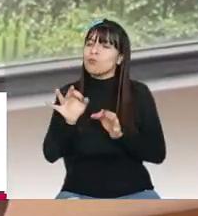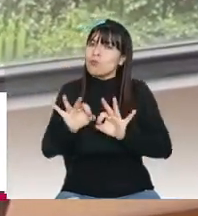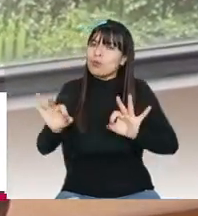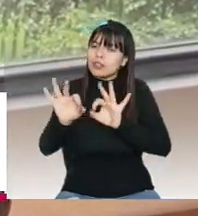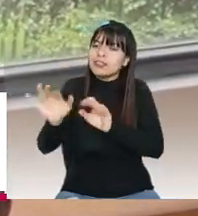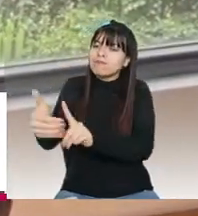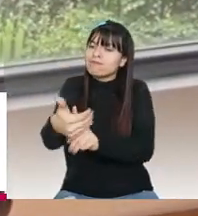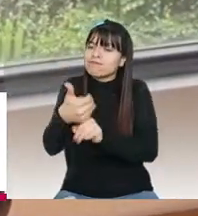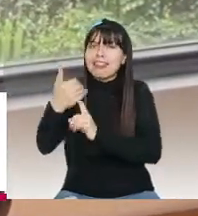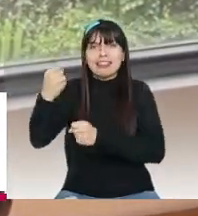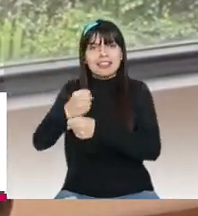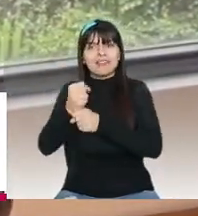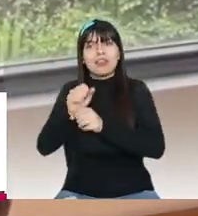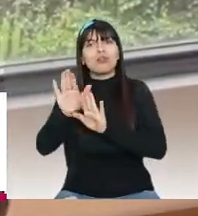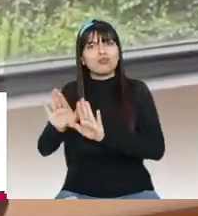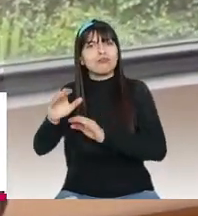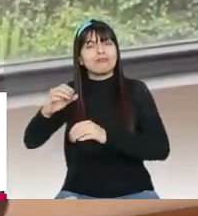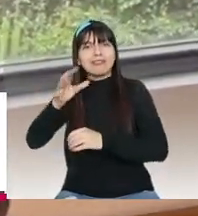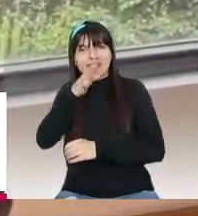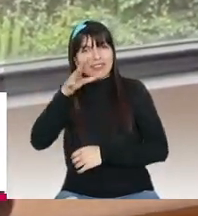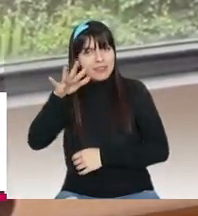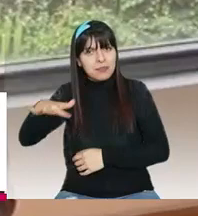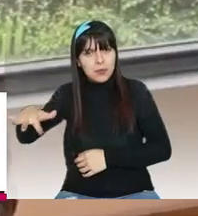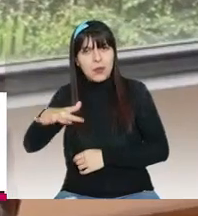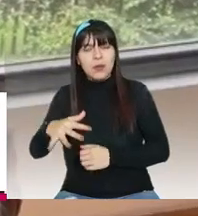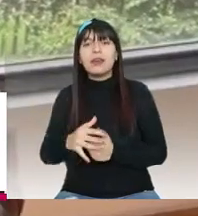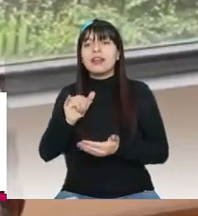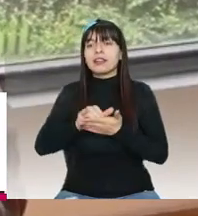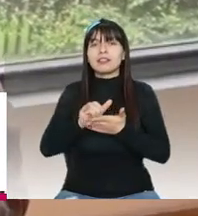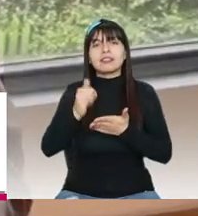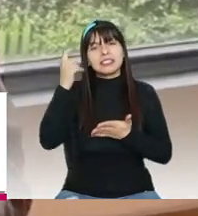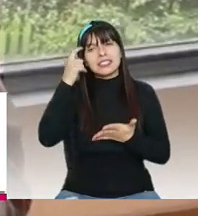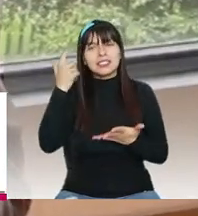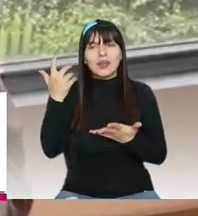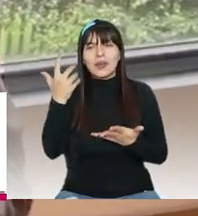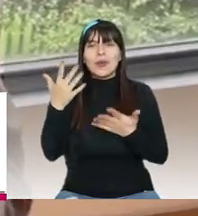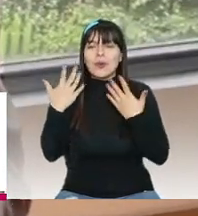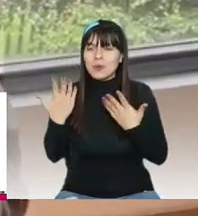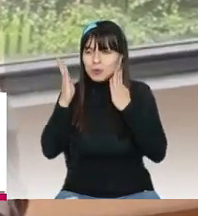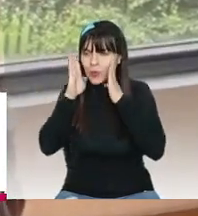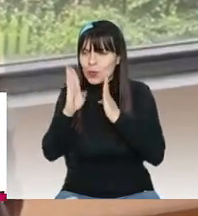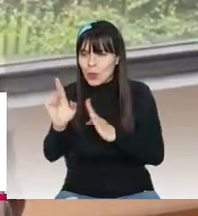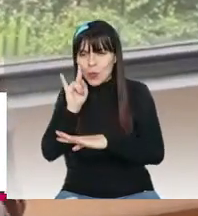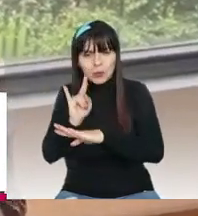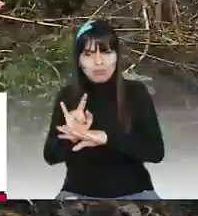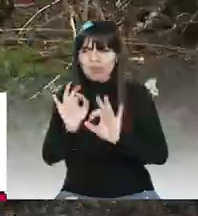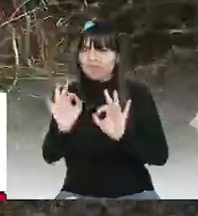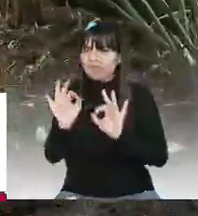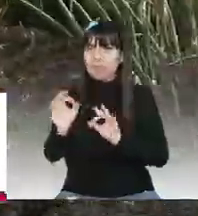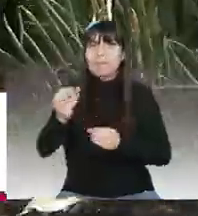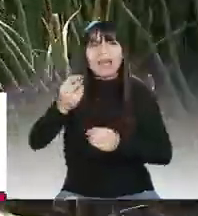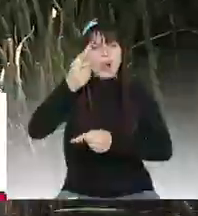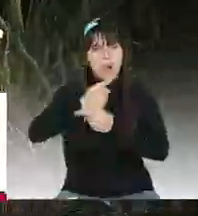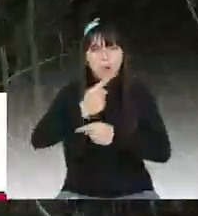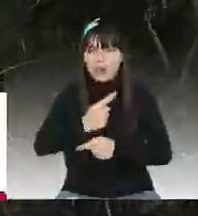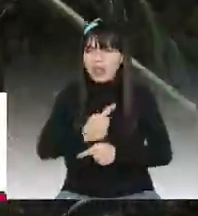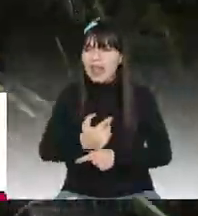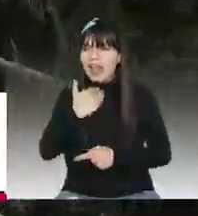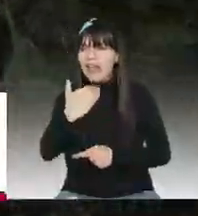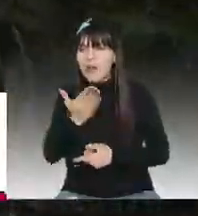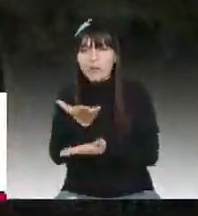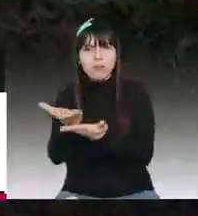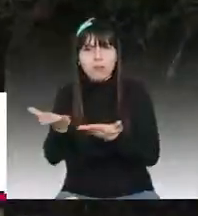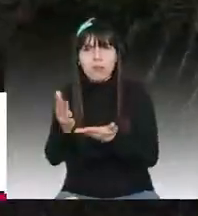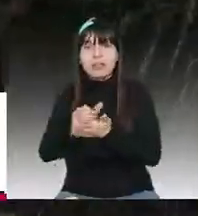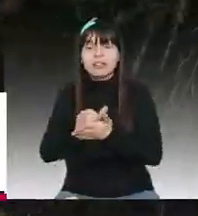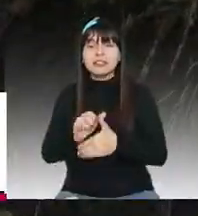específicas y enfocadas, ojalá con acciones puntuales de inspección, vigilancia y control para el cumplimiento de los acuerdos con las organizaciones sindicales, y ojalá